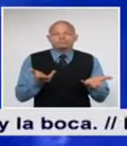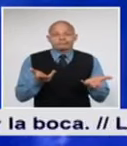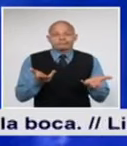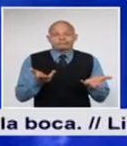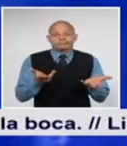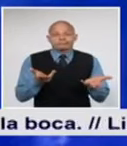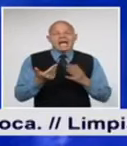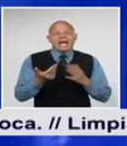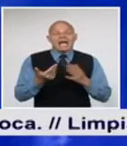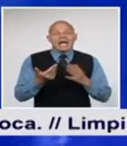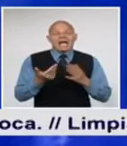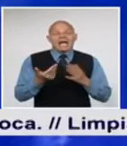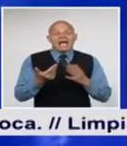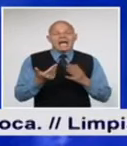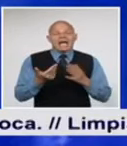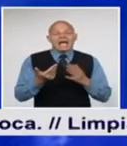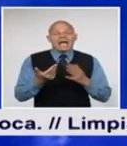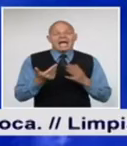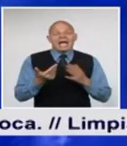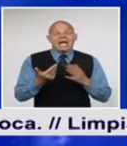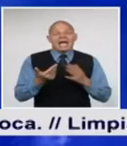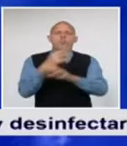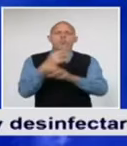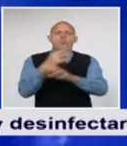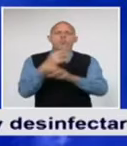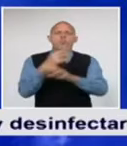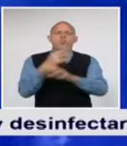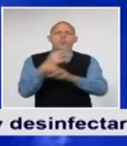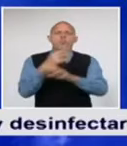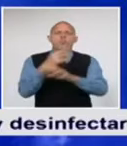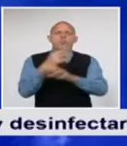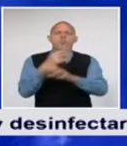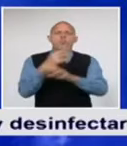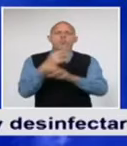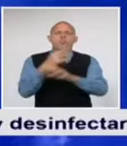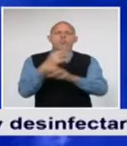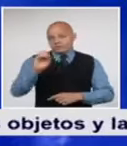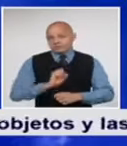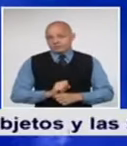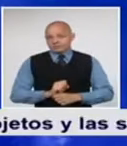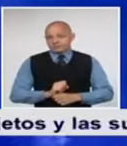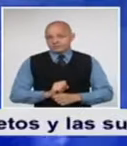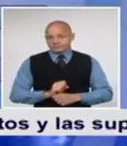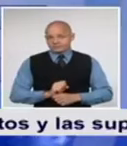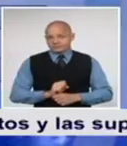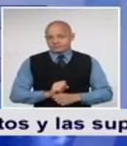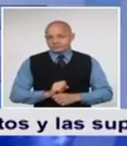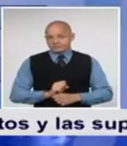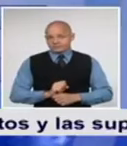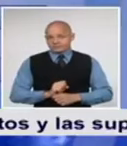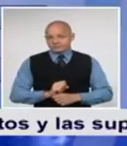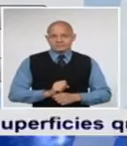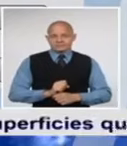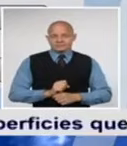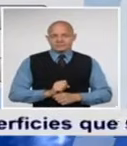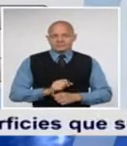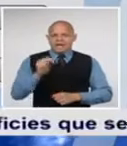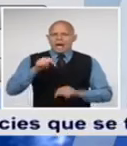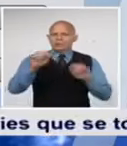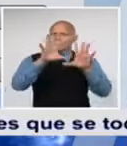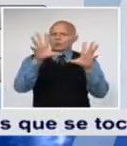países y 30 territorios que se ha estado informando casos de COVID, pues ya la cifra